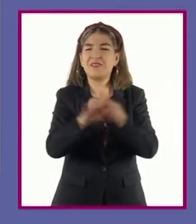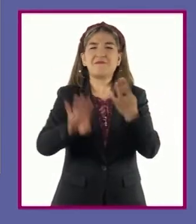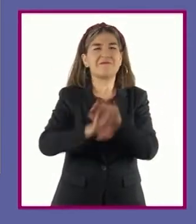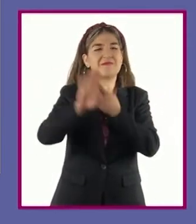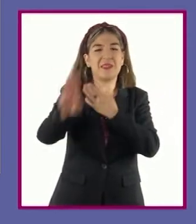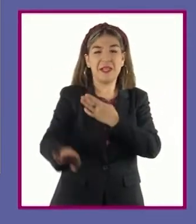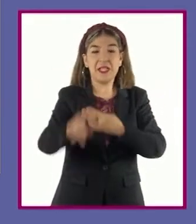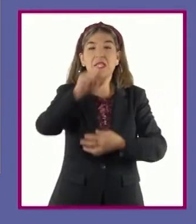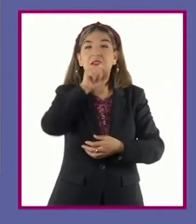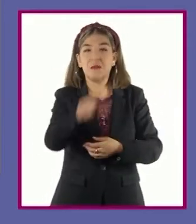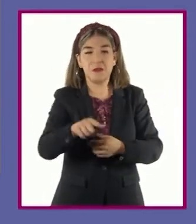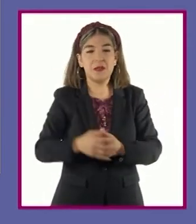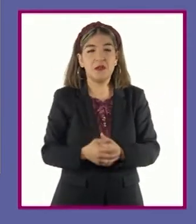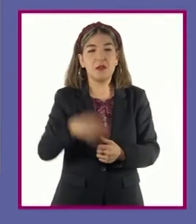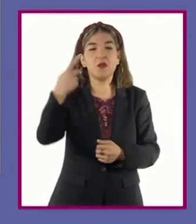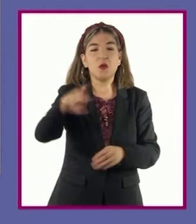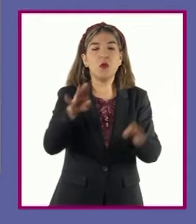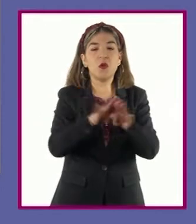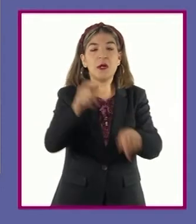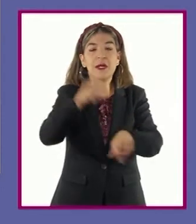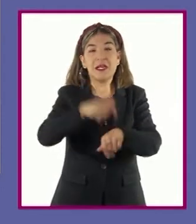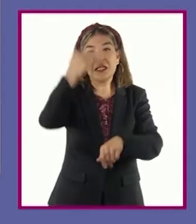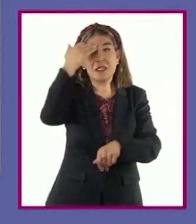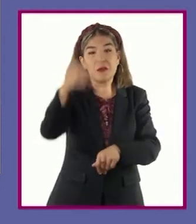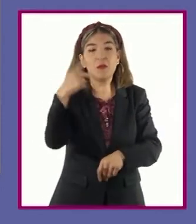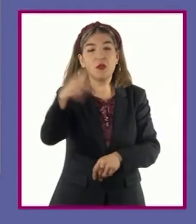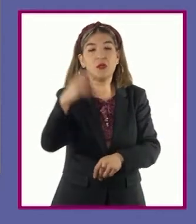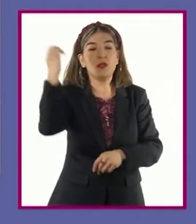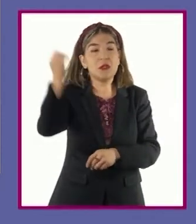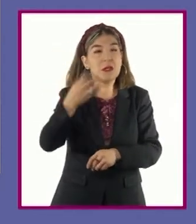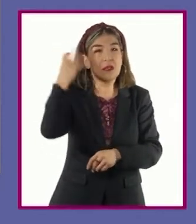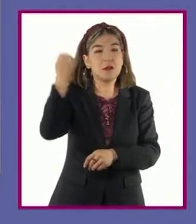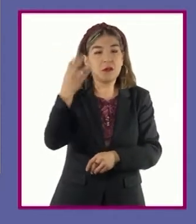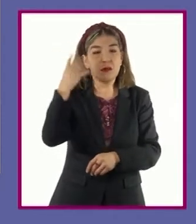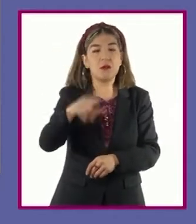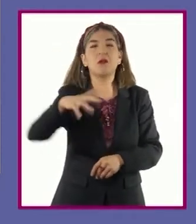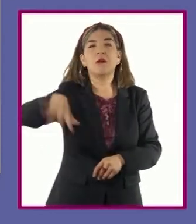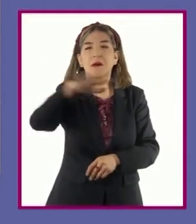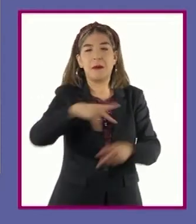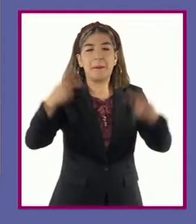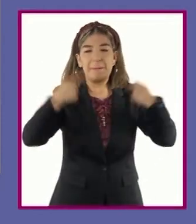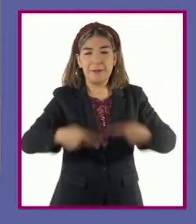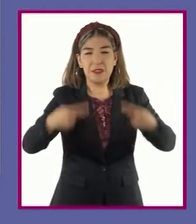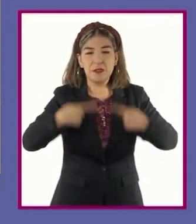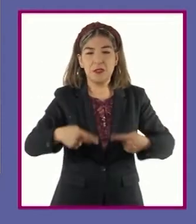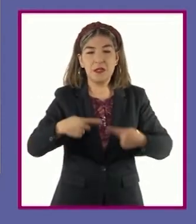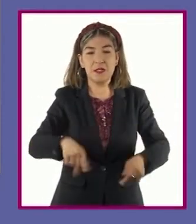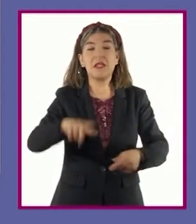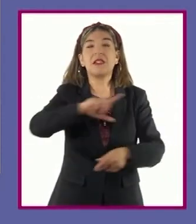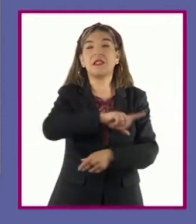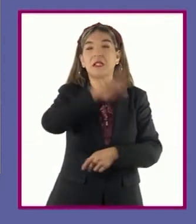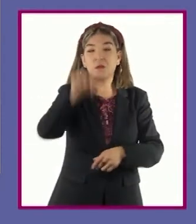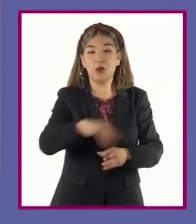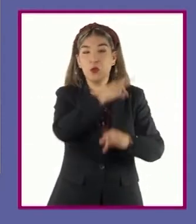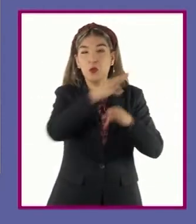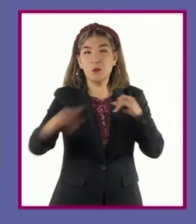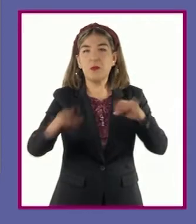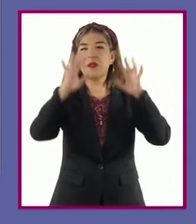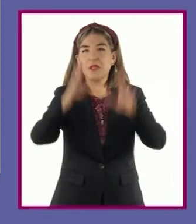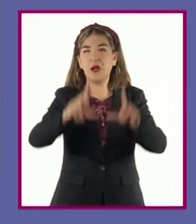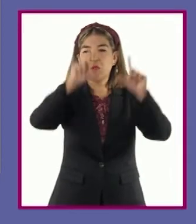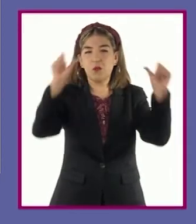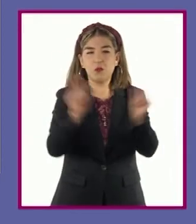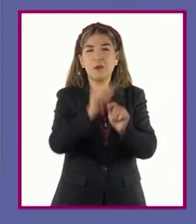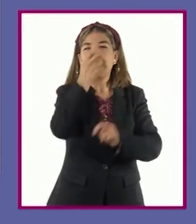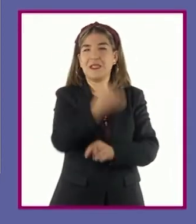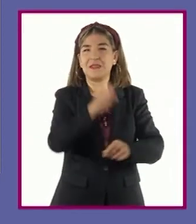vez, es administrar el tiempo entre los expositores y el público y al final hacer una conclusión sobre el